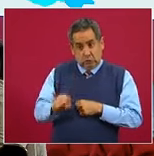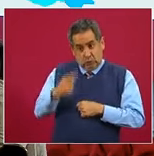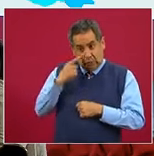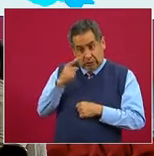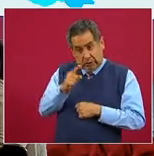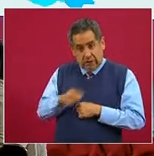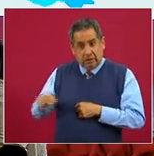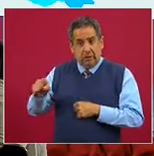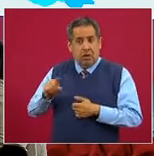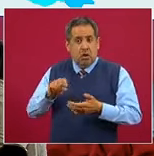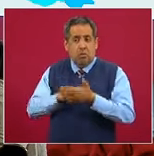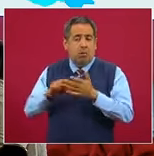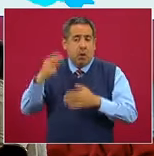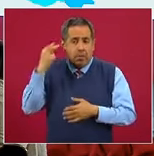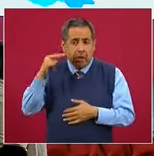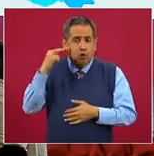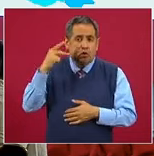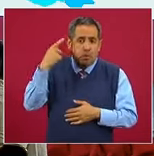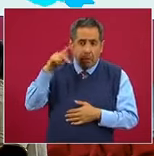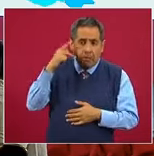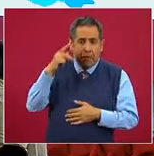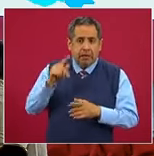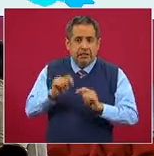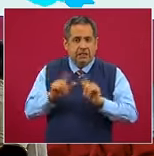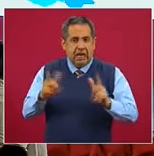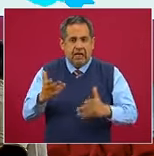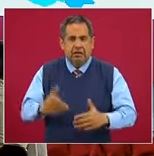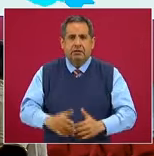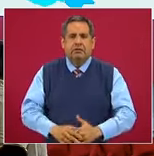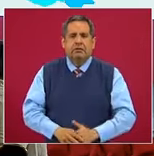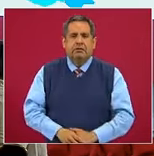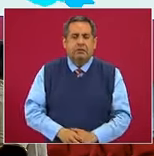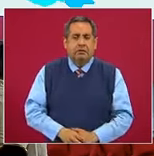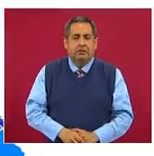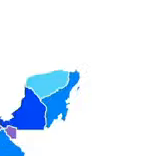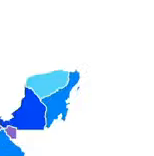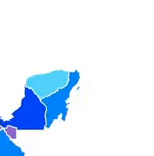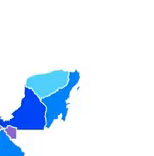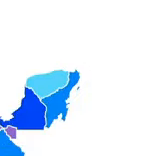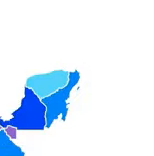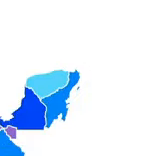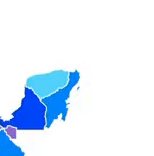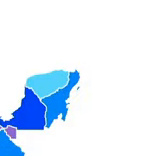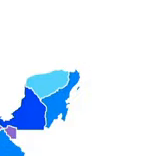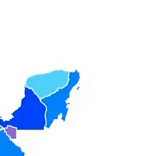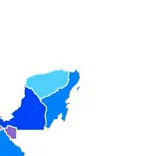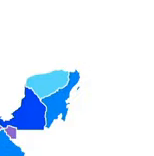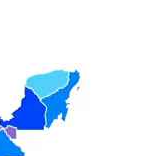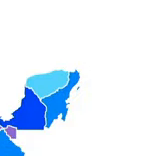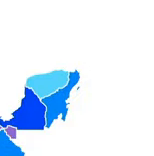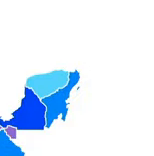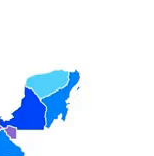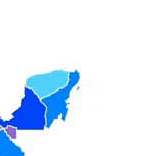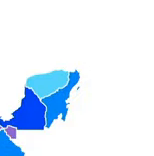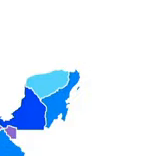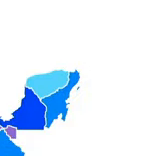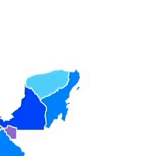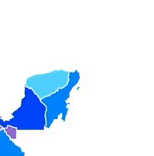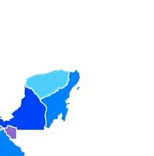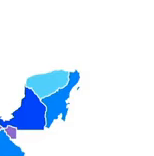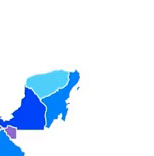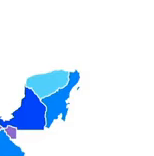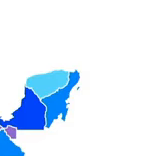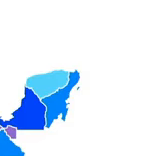donde está más o menos Veracruz, Puebla, Tlaxcala. Empezamos a observar la circulación de uno de estos grupos. Entonces, así es como